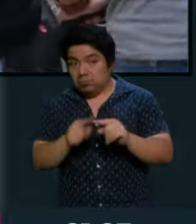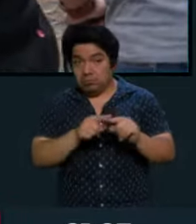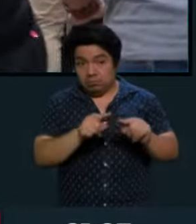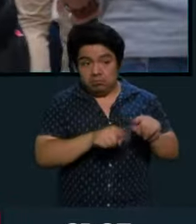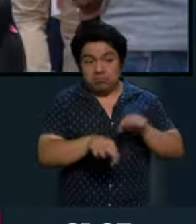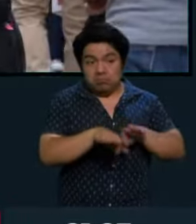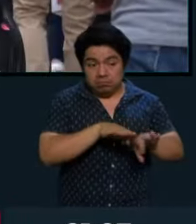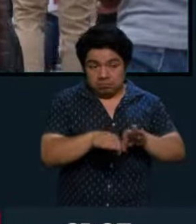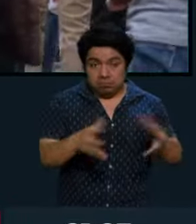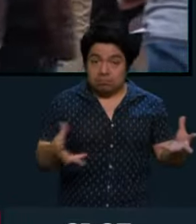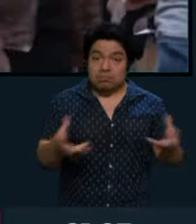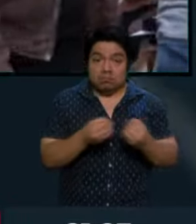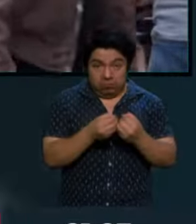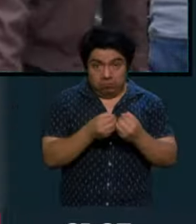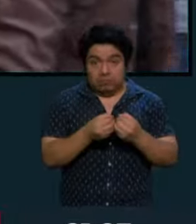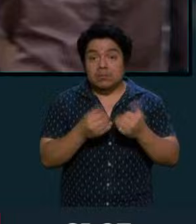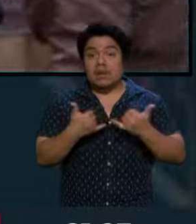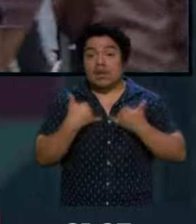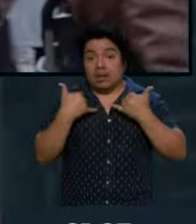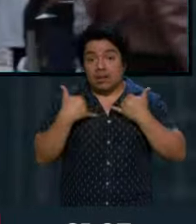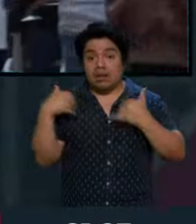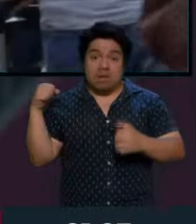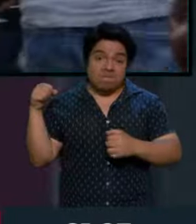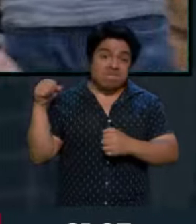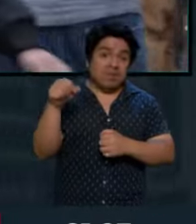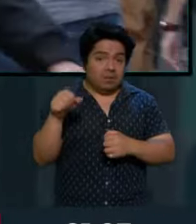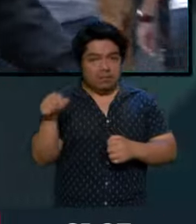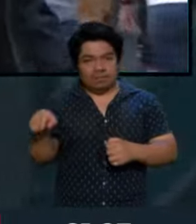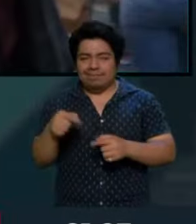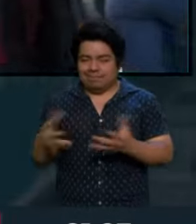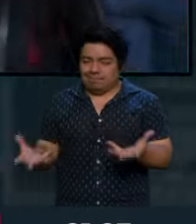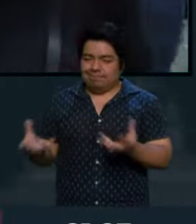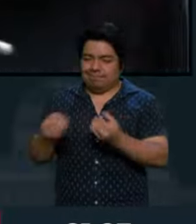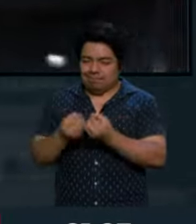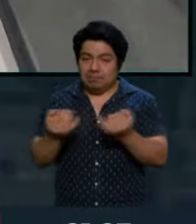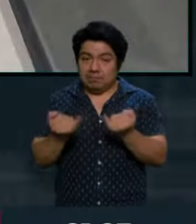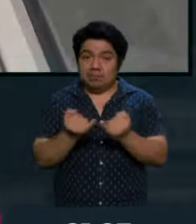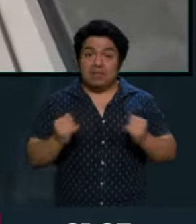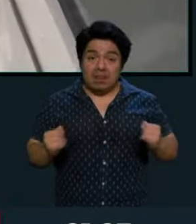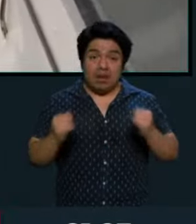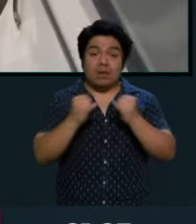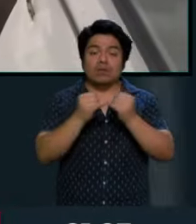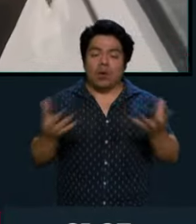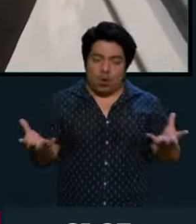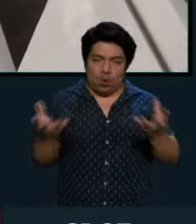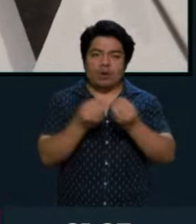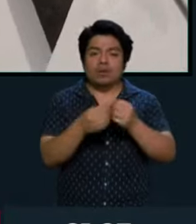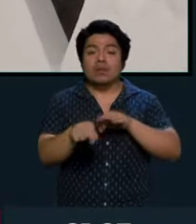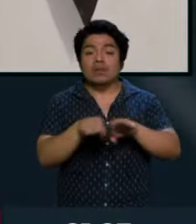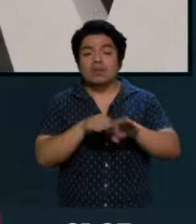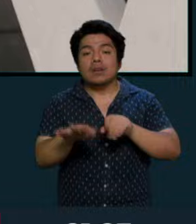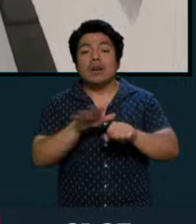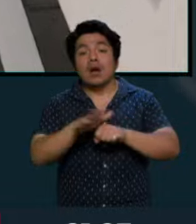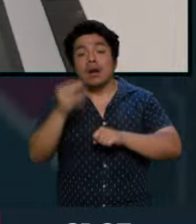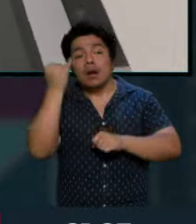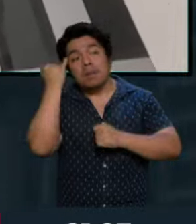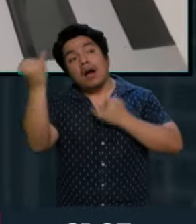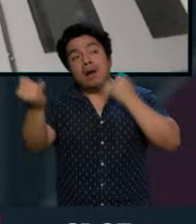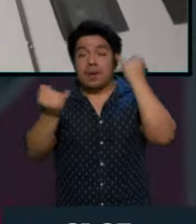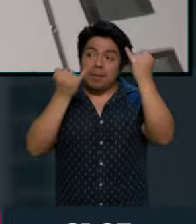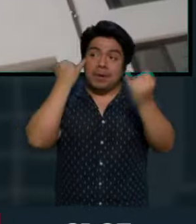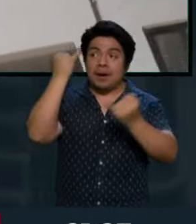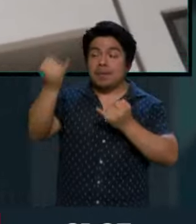espacios organizados de jóvenes activistas que han impulsado el proyecto como con las instituciones en la definición de ideas